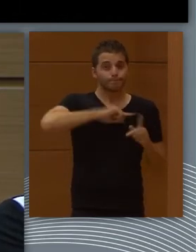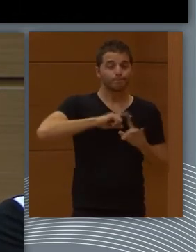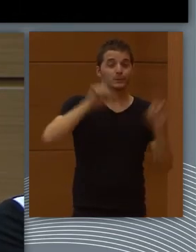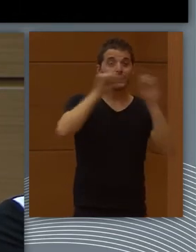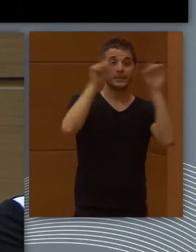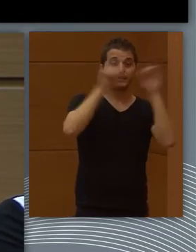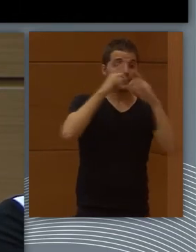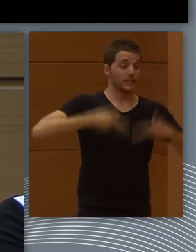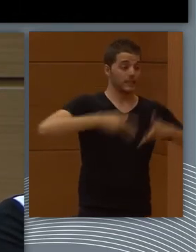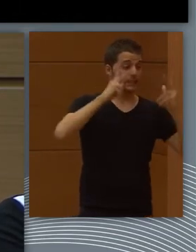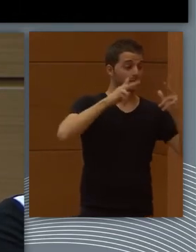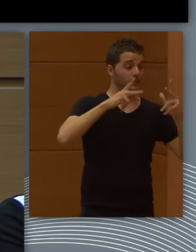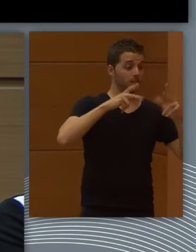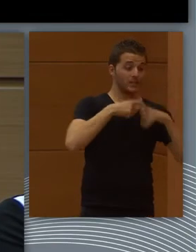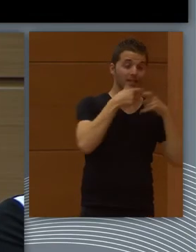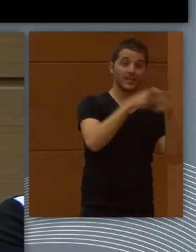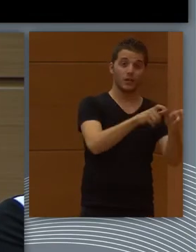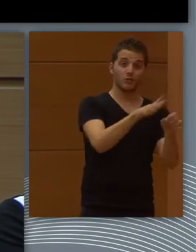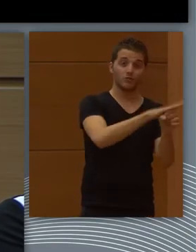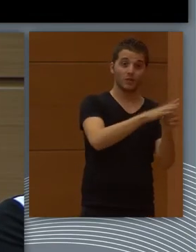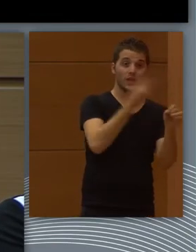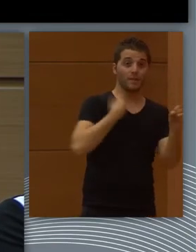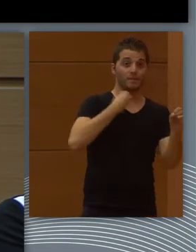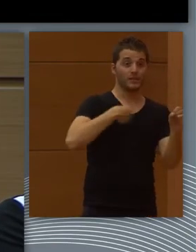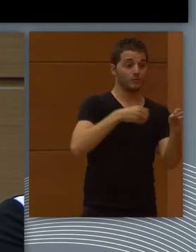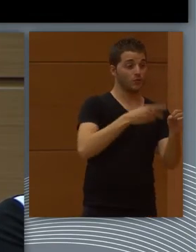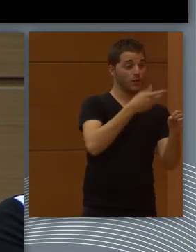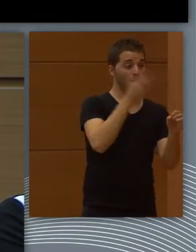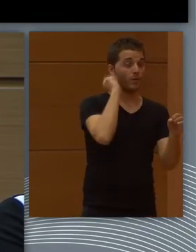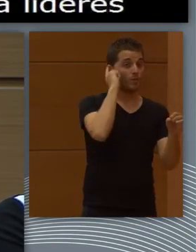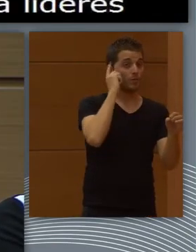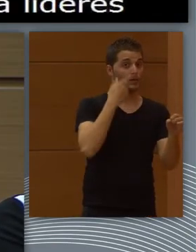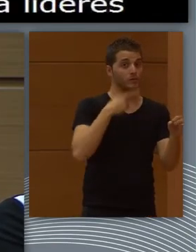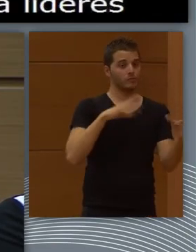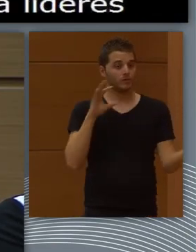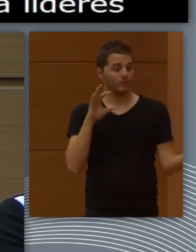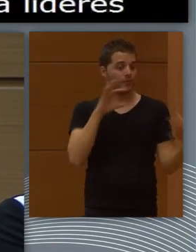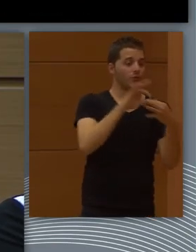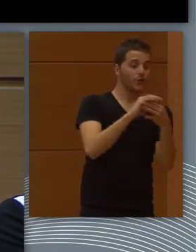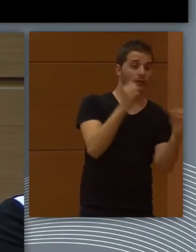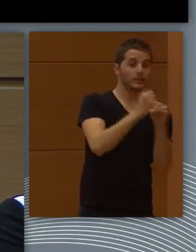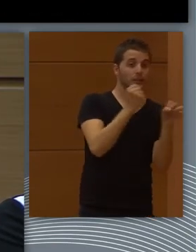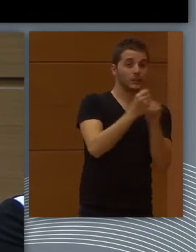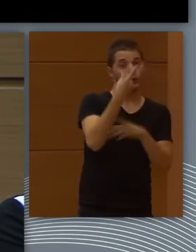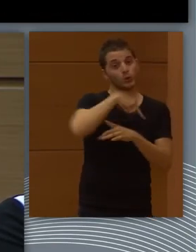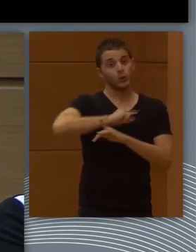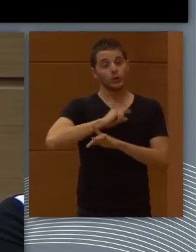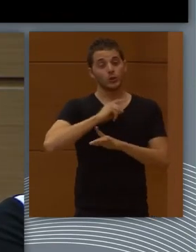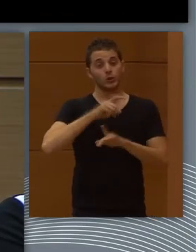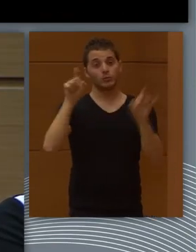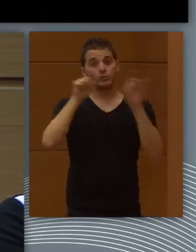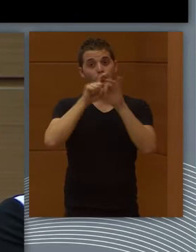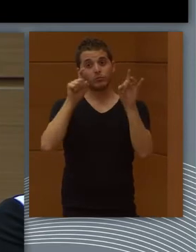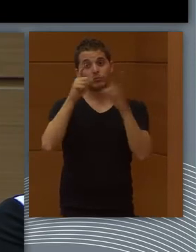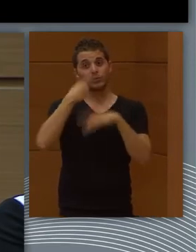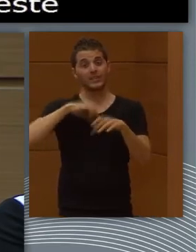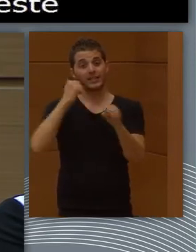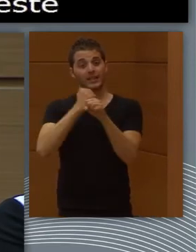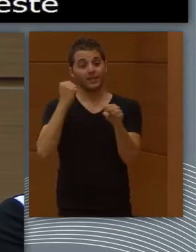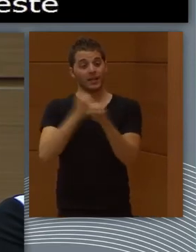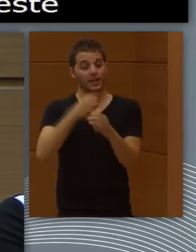son líderes en el sector de los dispositivos móviles. Y en ese sentido, pues hemos trabajado con Microsoft, hemos